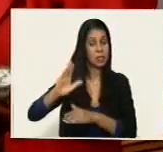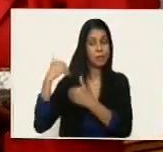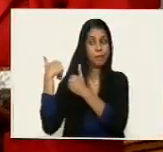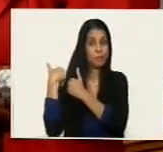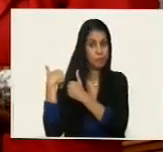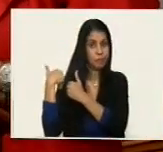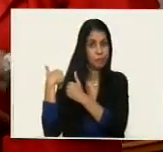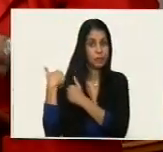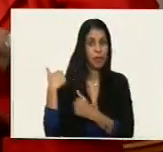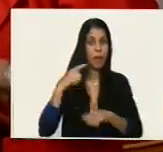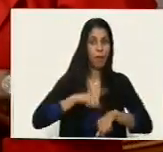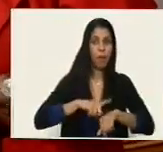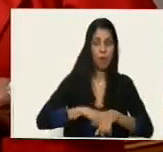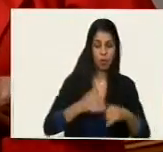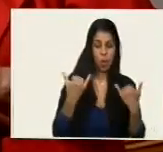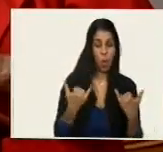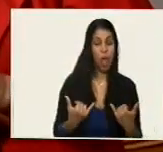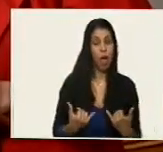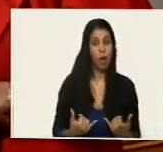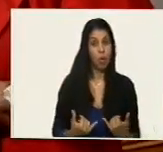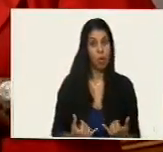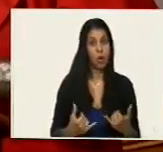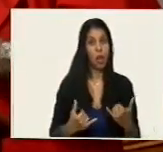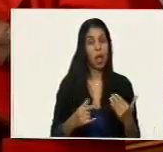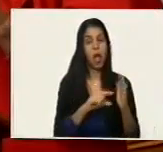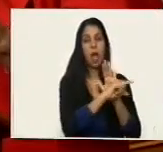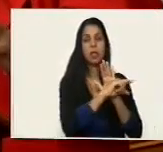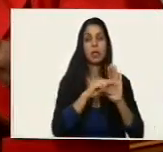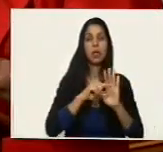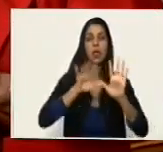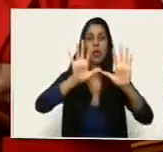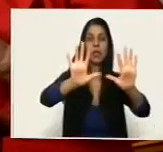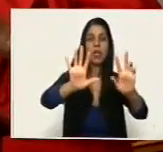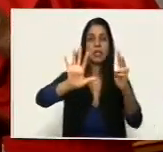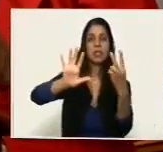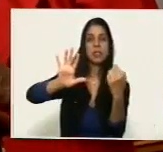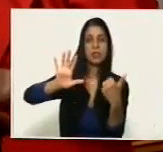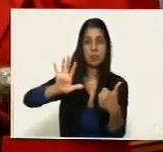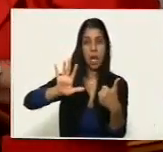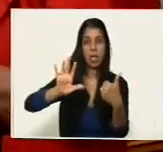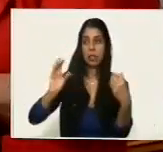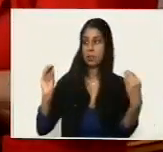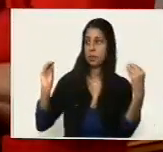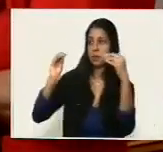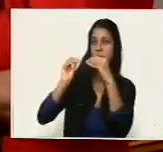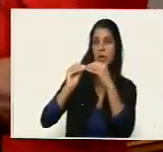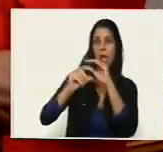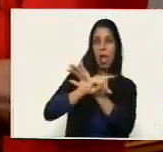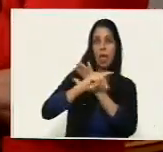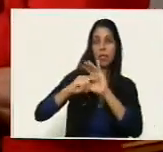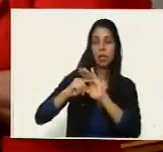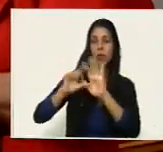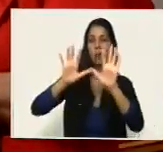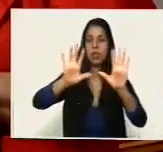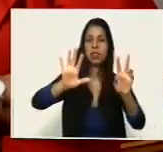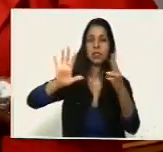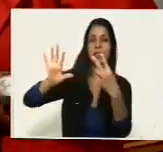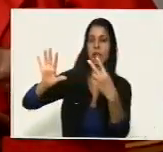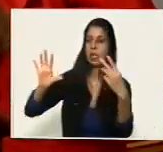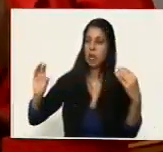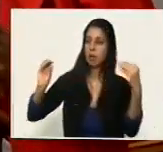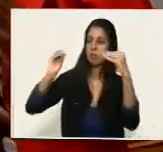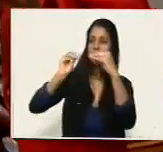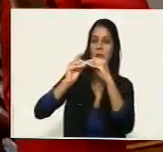momento, a partir del artículo 16, en concordancia con el artículo 17